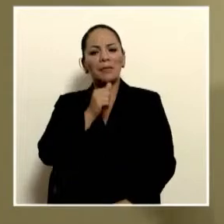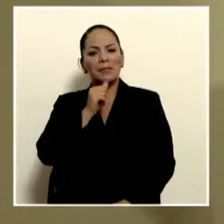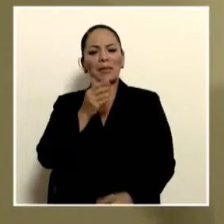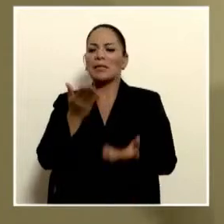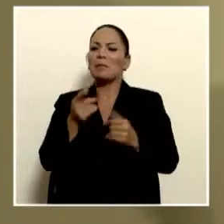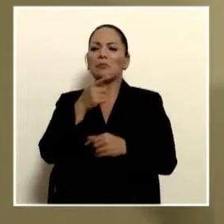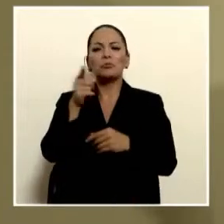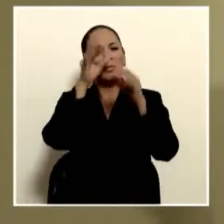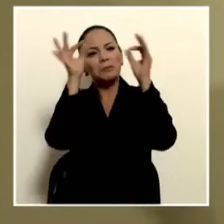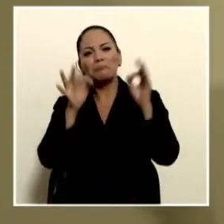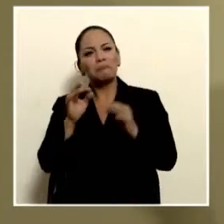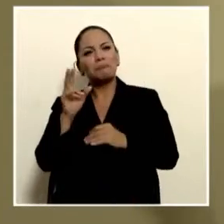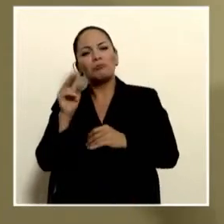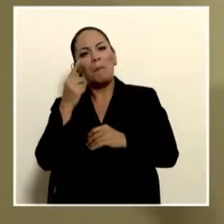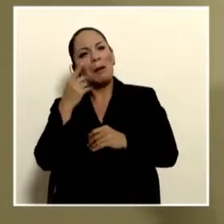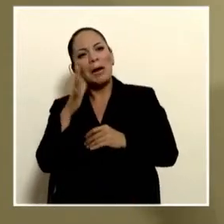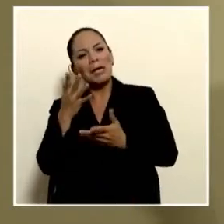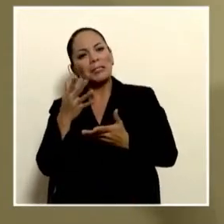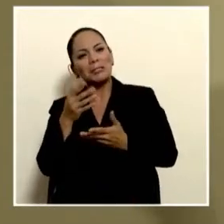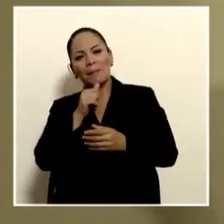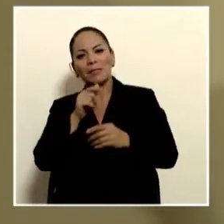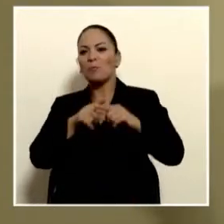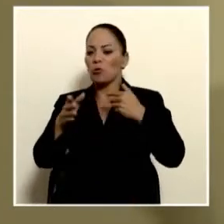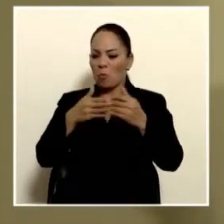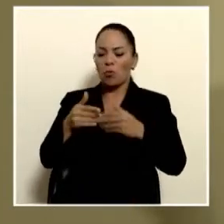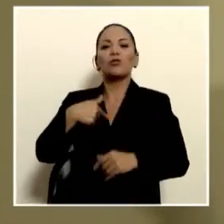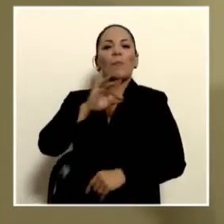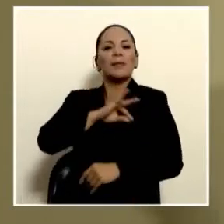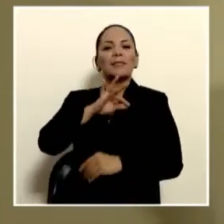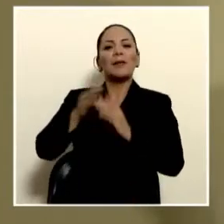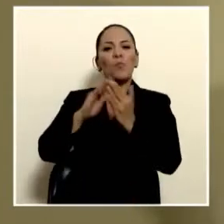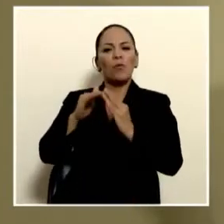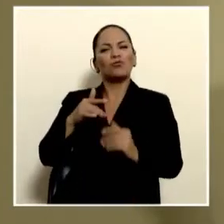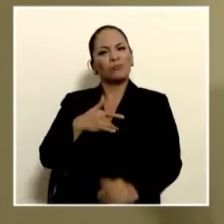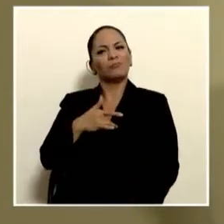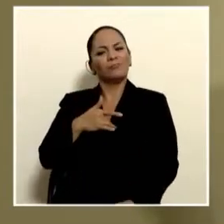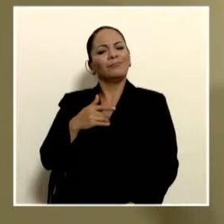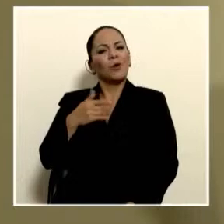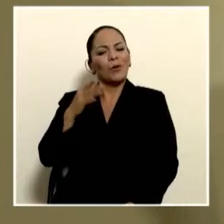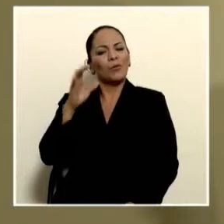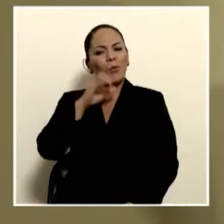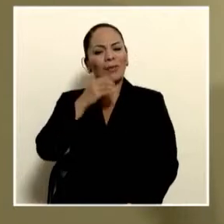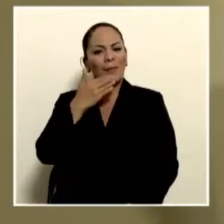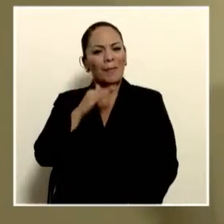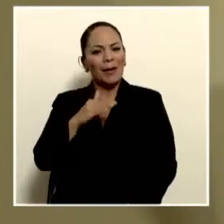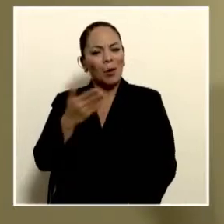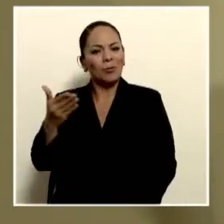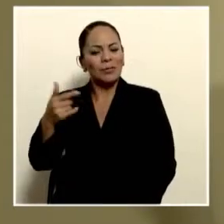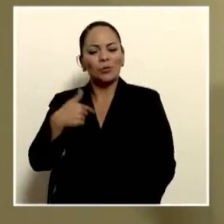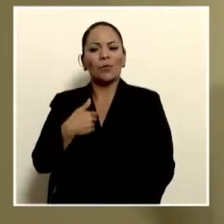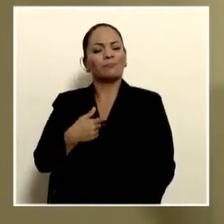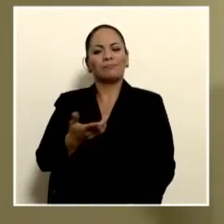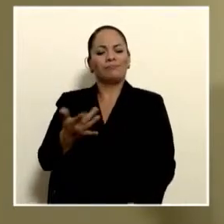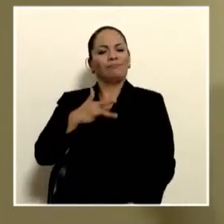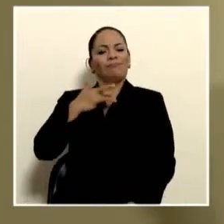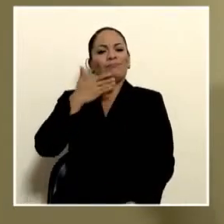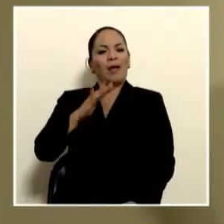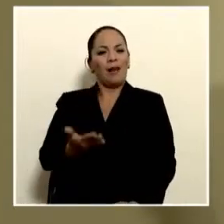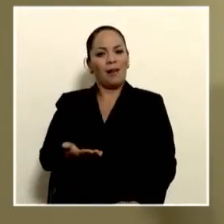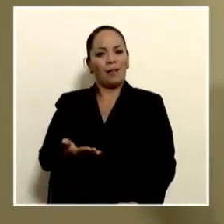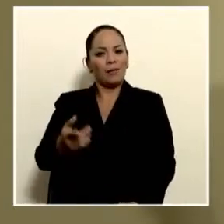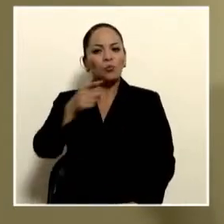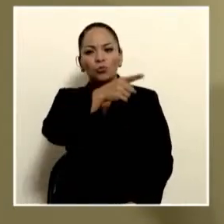parezca. Pero cuando se trata del bienestar del pueblo, yo me indigno. Y la gente sabe quién falló en reportar